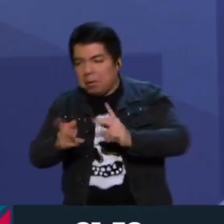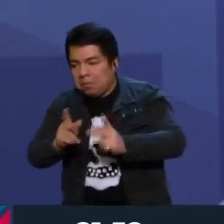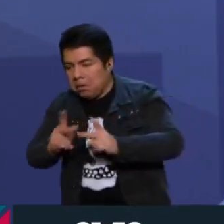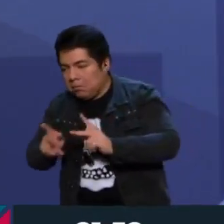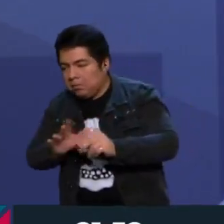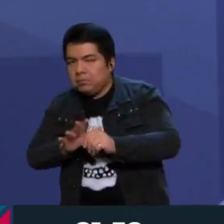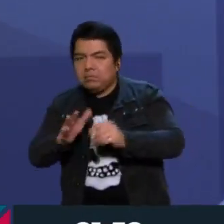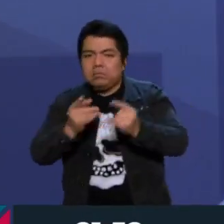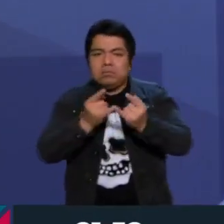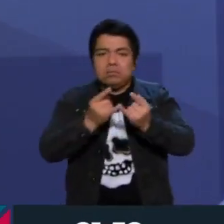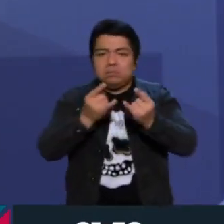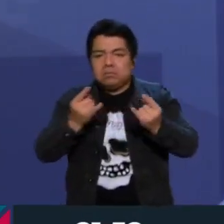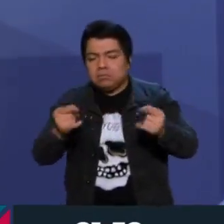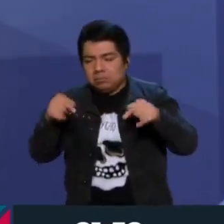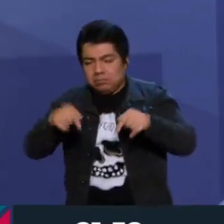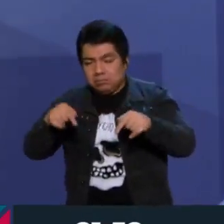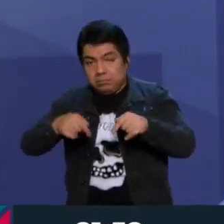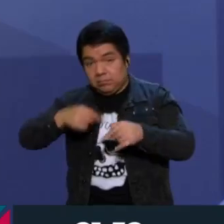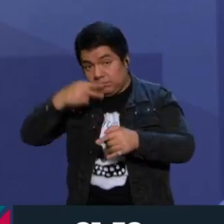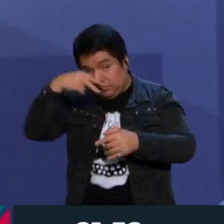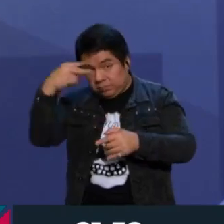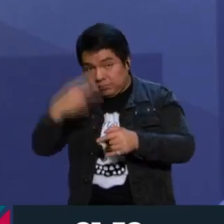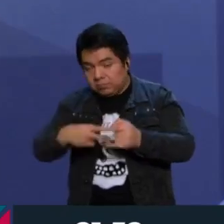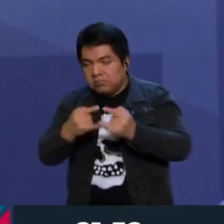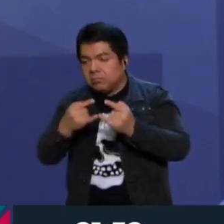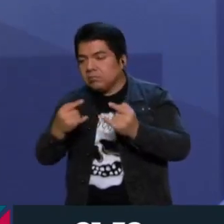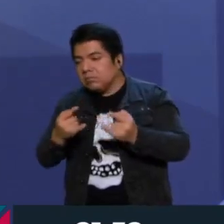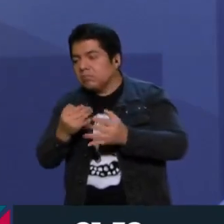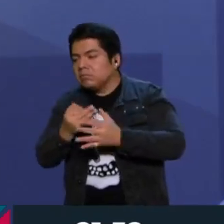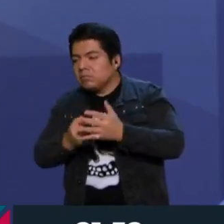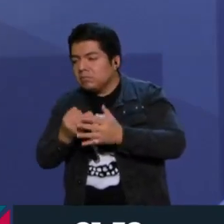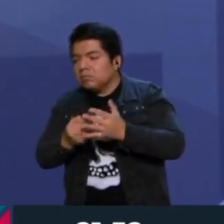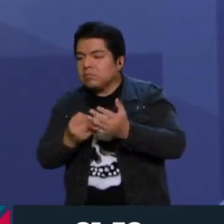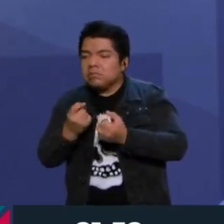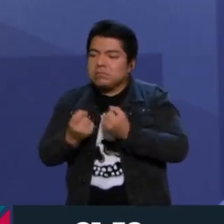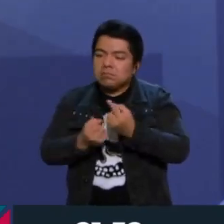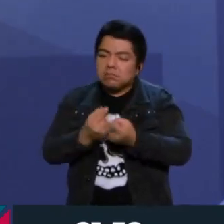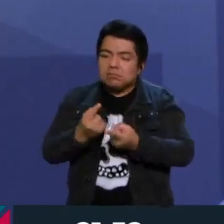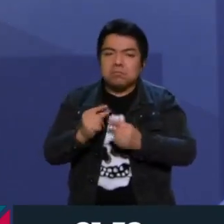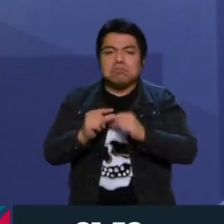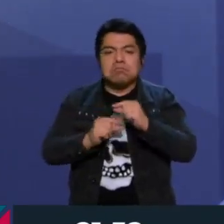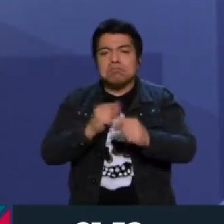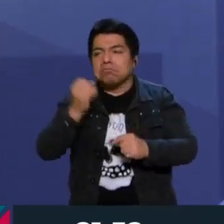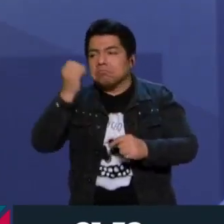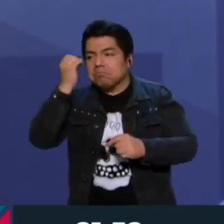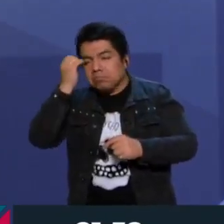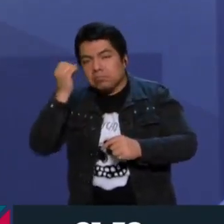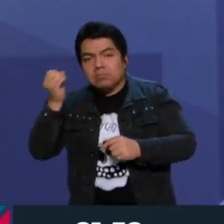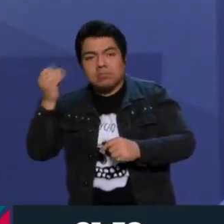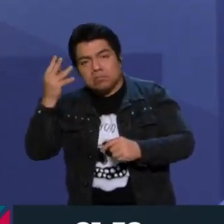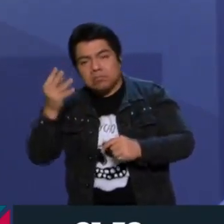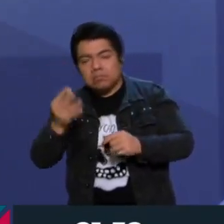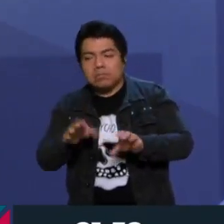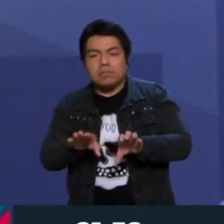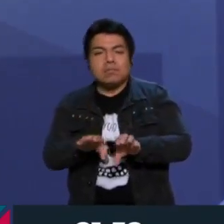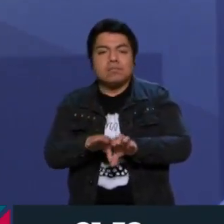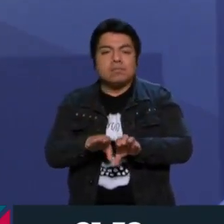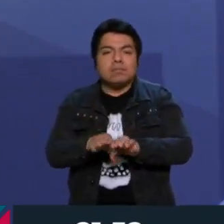cosas de la historia de nuestro país se nos han quedado olvidadas, en donde tenemos